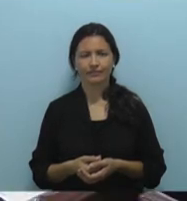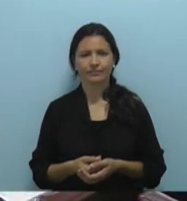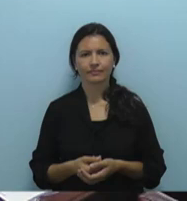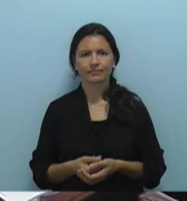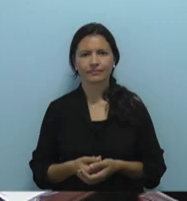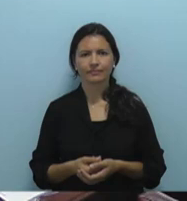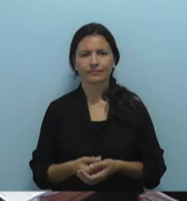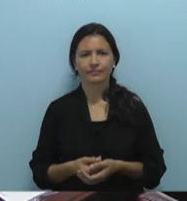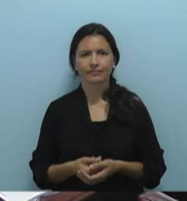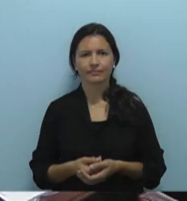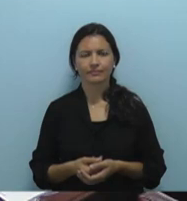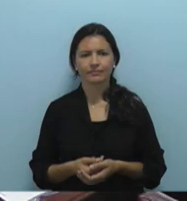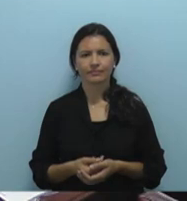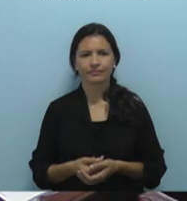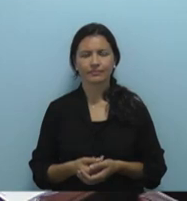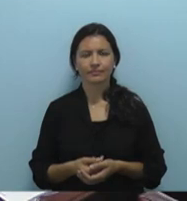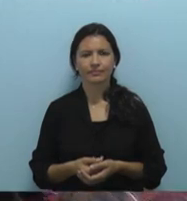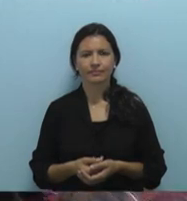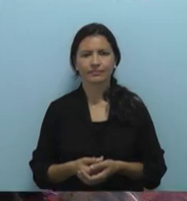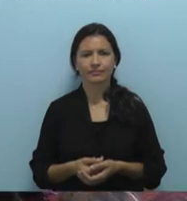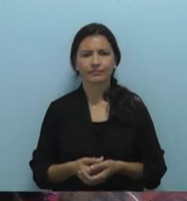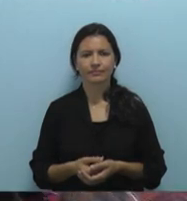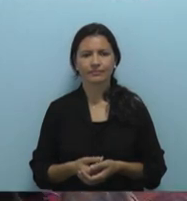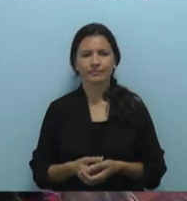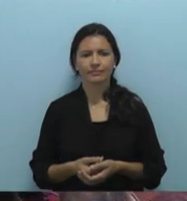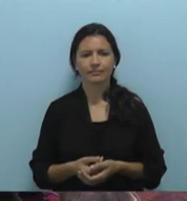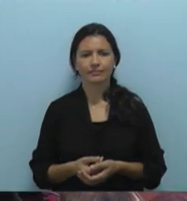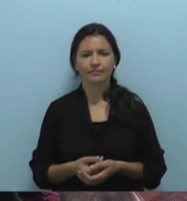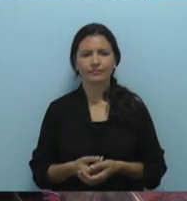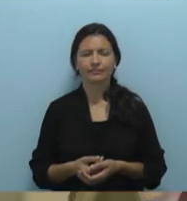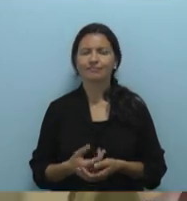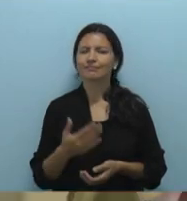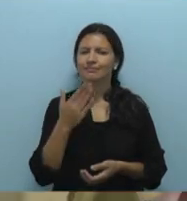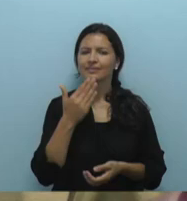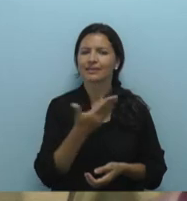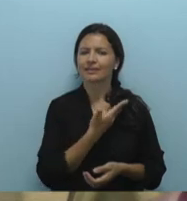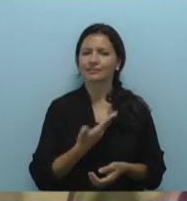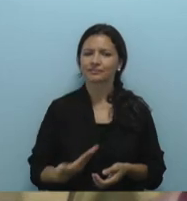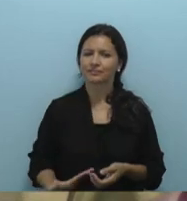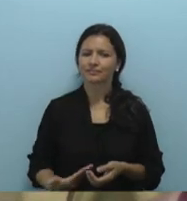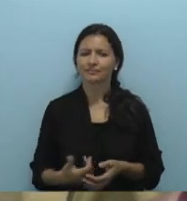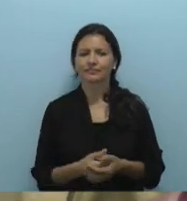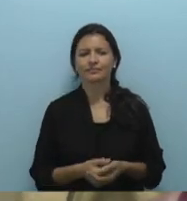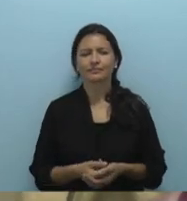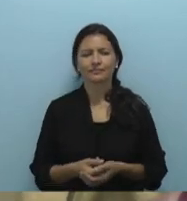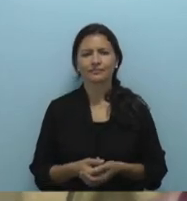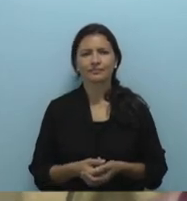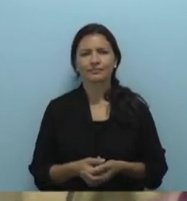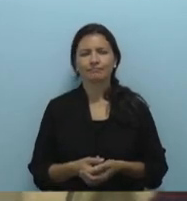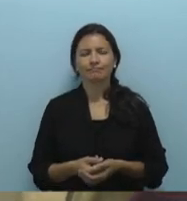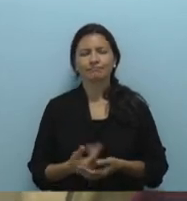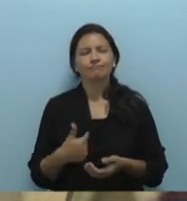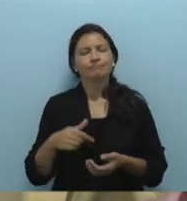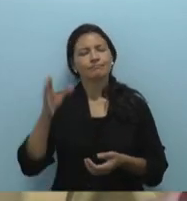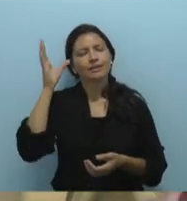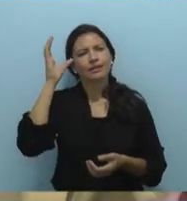Tiene la palabra el diputado Miguel Rabia. Gracias, señora presidenta. No, para recordar una situación